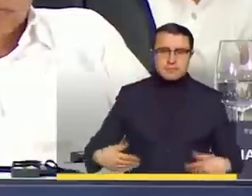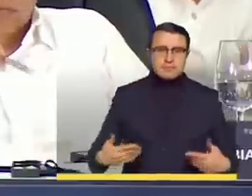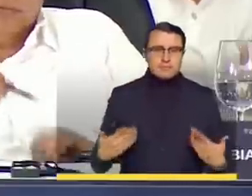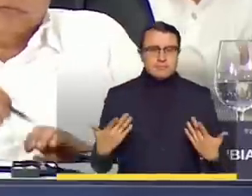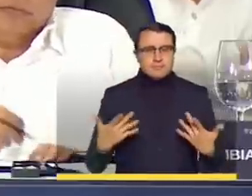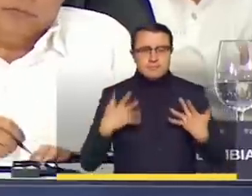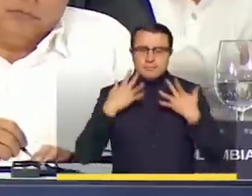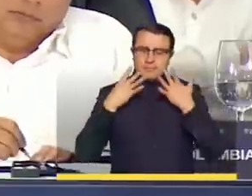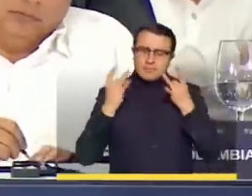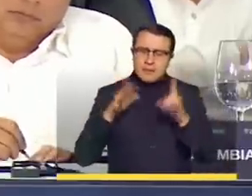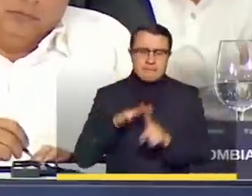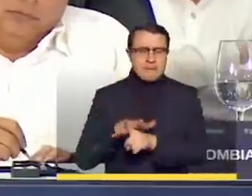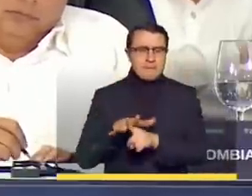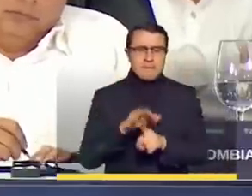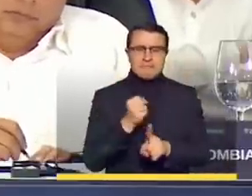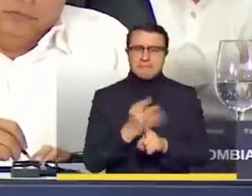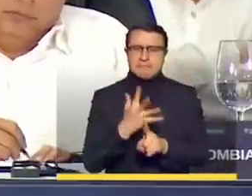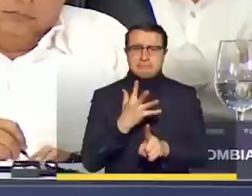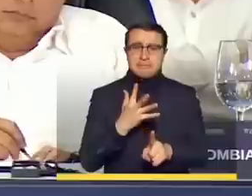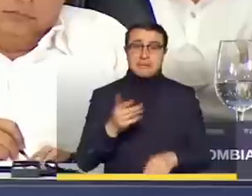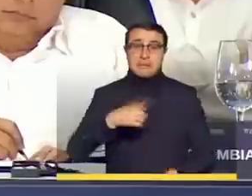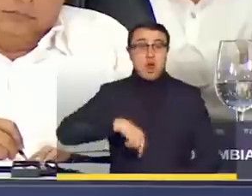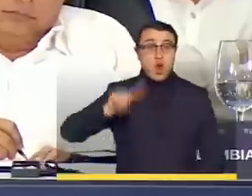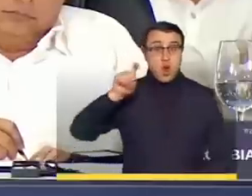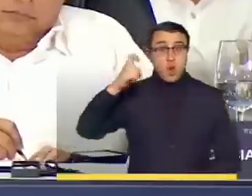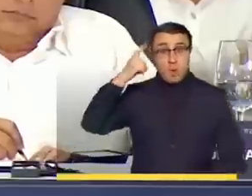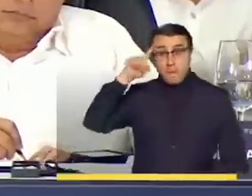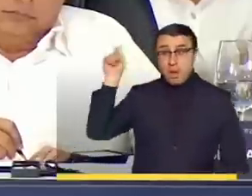y de la oligarquía.